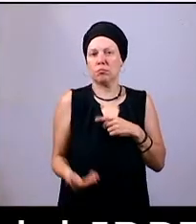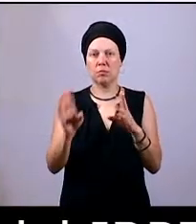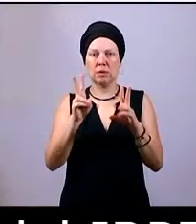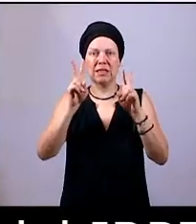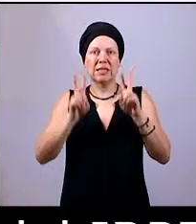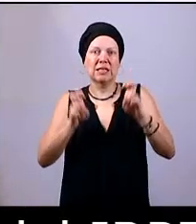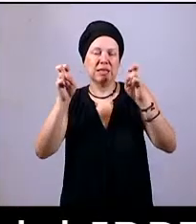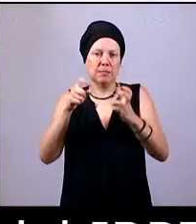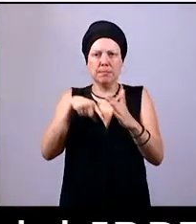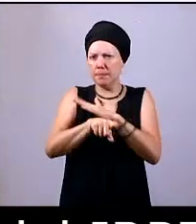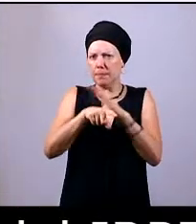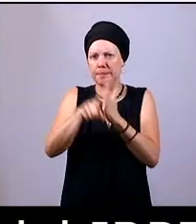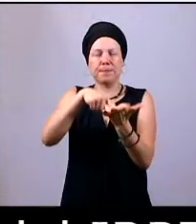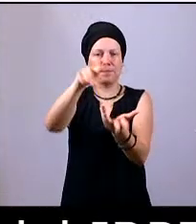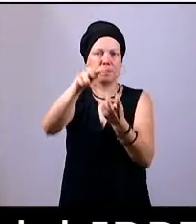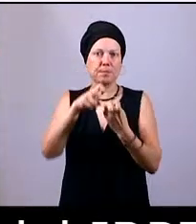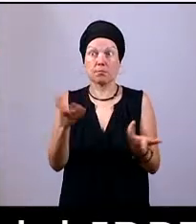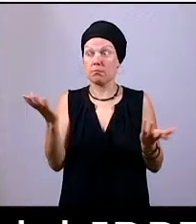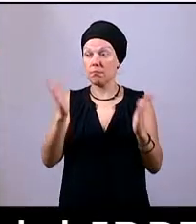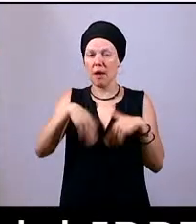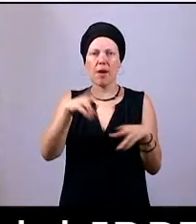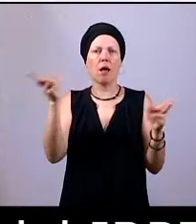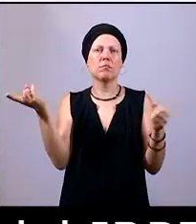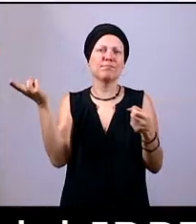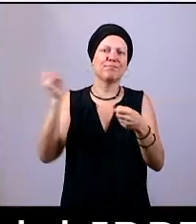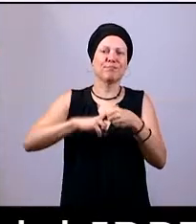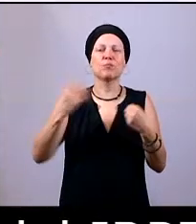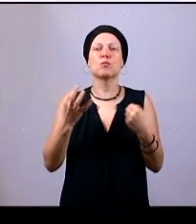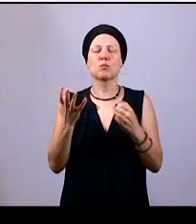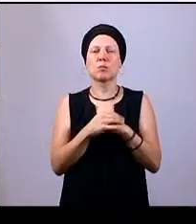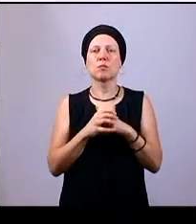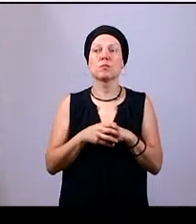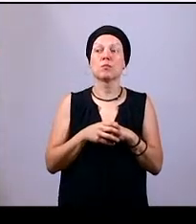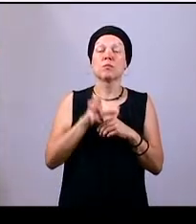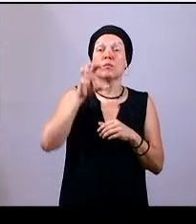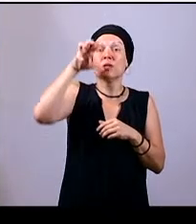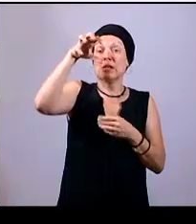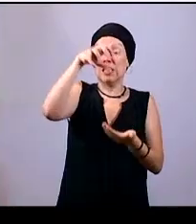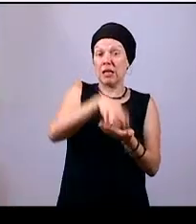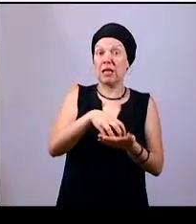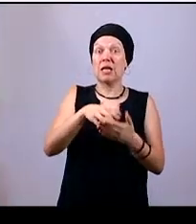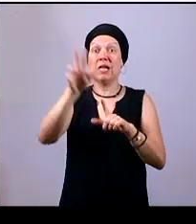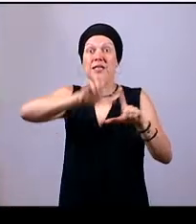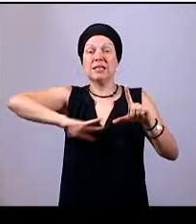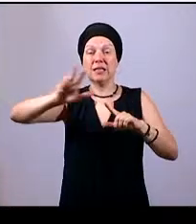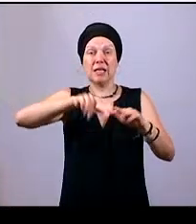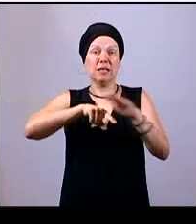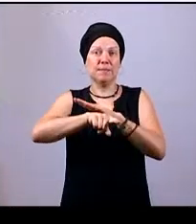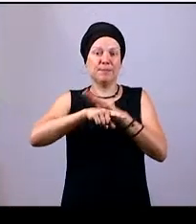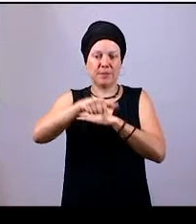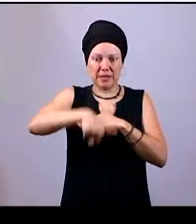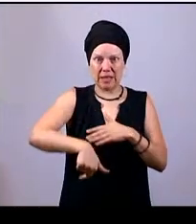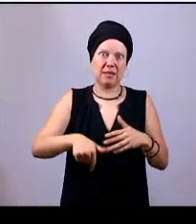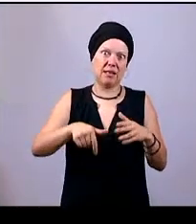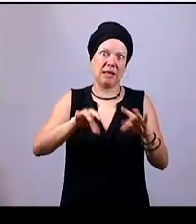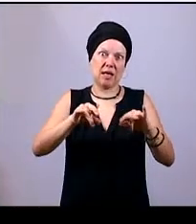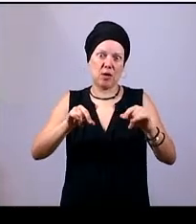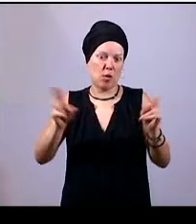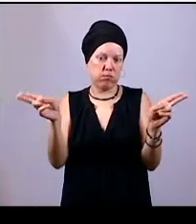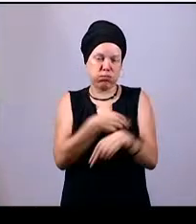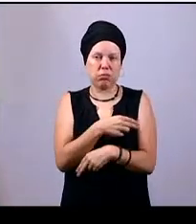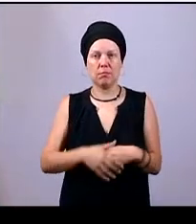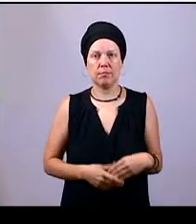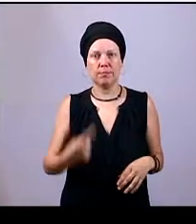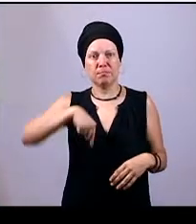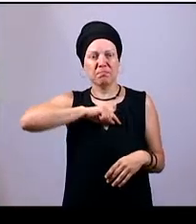gestión tributaria que van a anular la Agencia Estatal de Administración Tributaria en este territorio. Contamos con